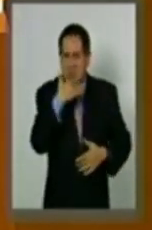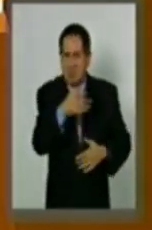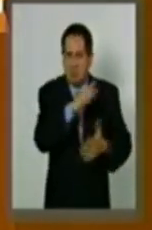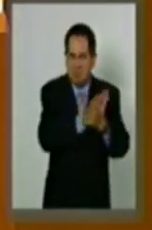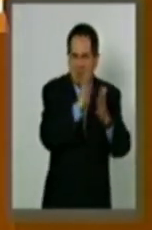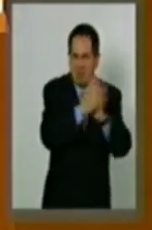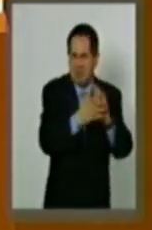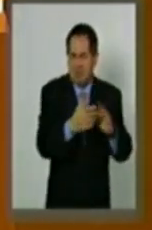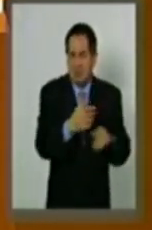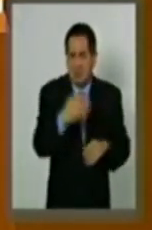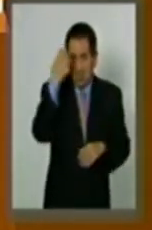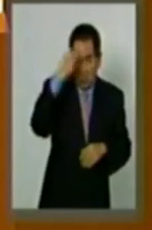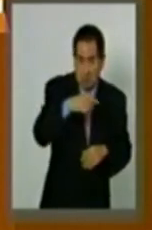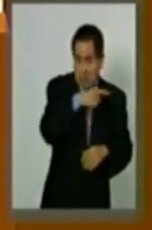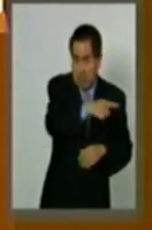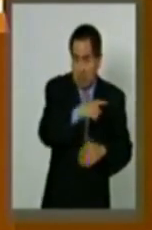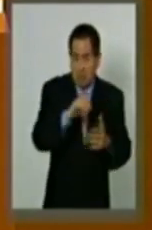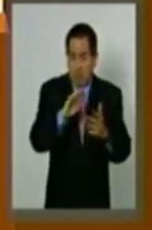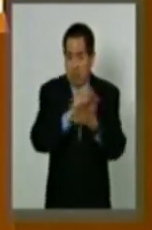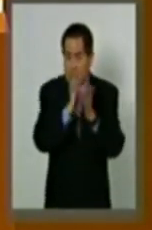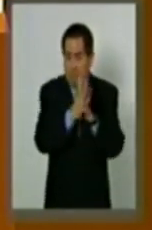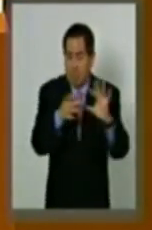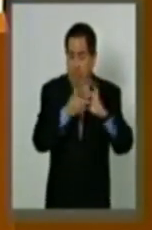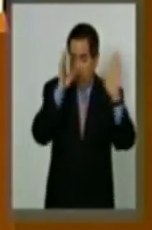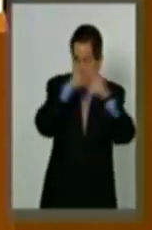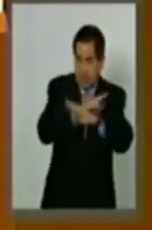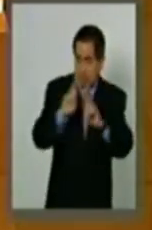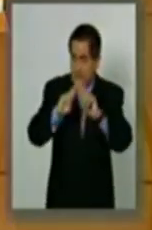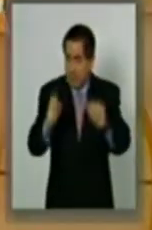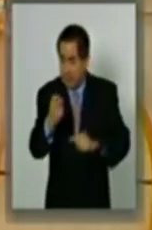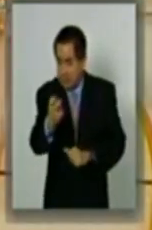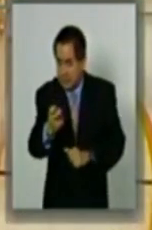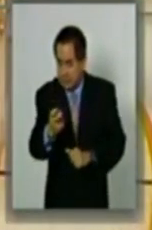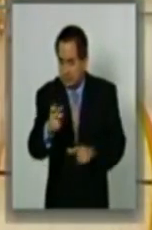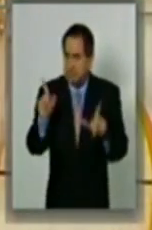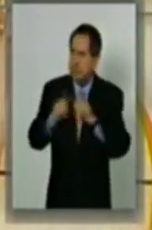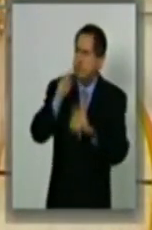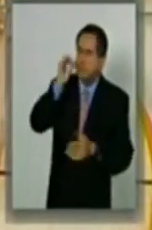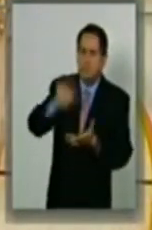delincuentes organizados es la solución para edificar el país? Muchas gracias, señor presidente. Es cuanto.